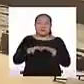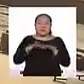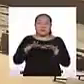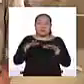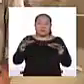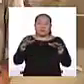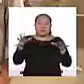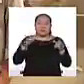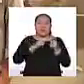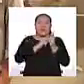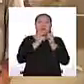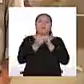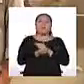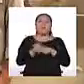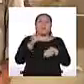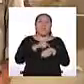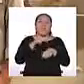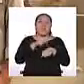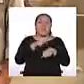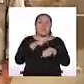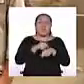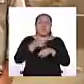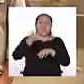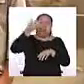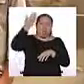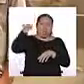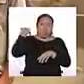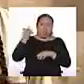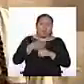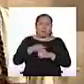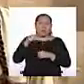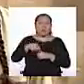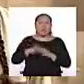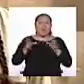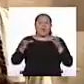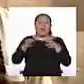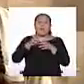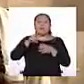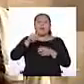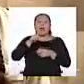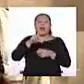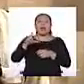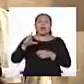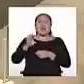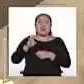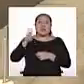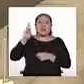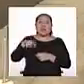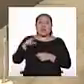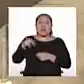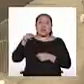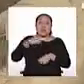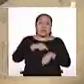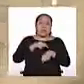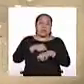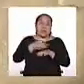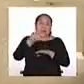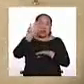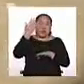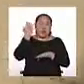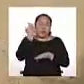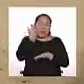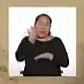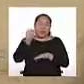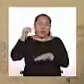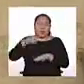épocas prehispánicas, ¿no? Aquí específicamente en el Valle del Rímac se sabe que desde los tiempos de los Lima, esta sociedad